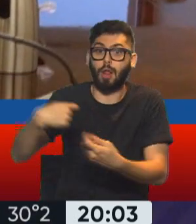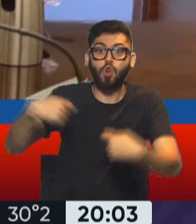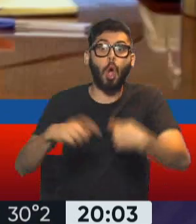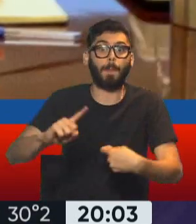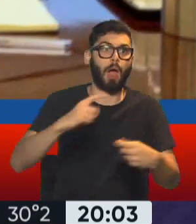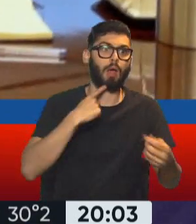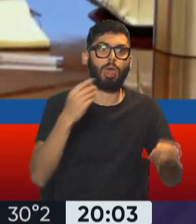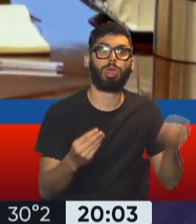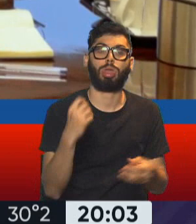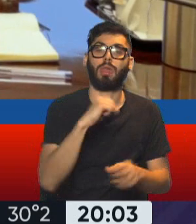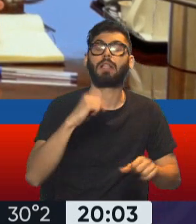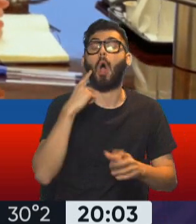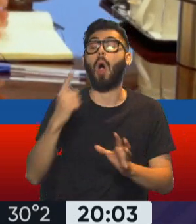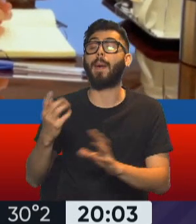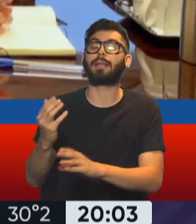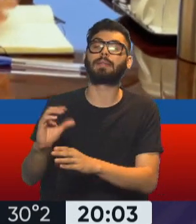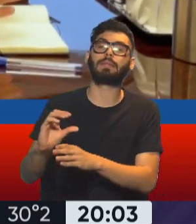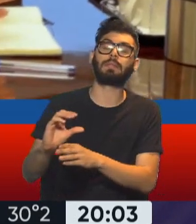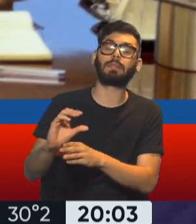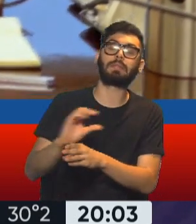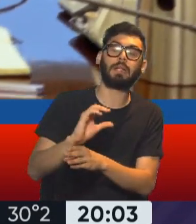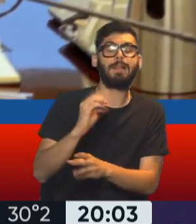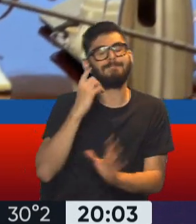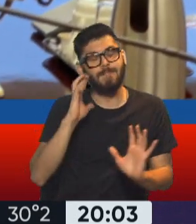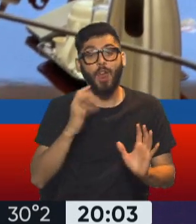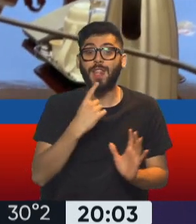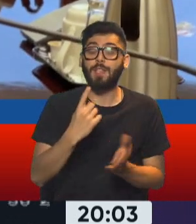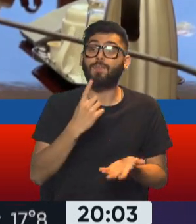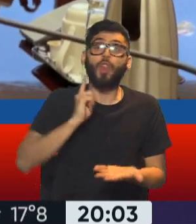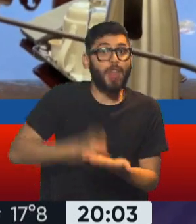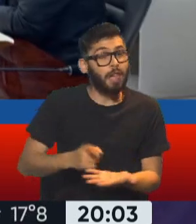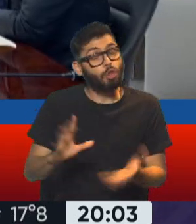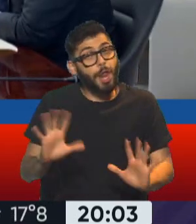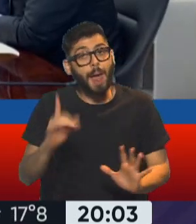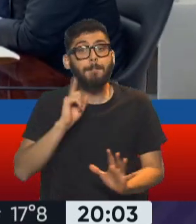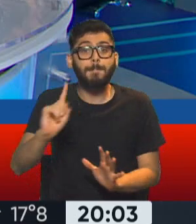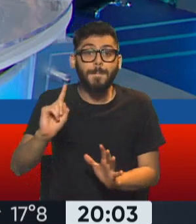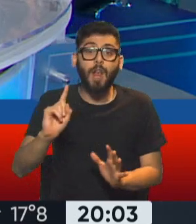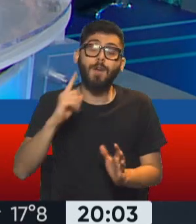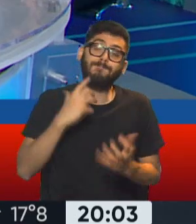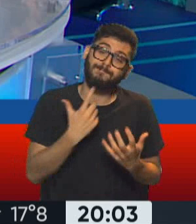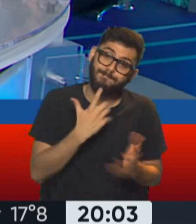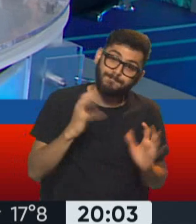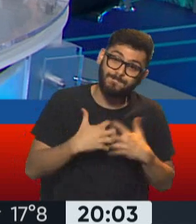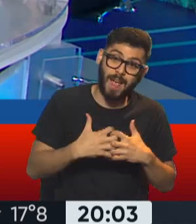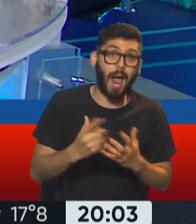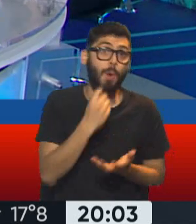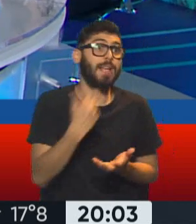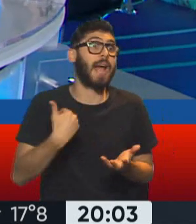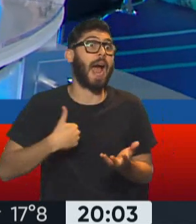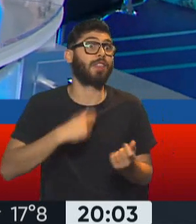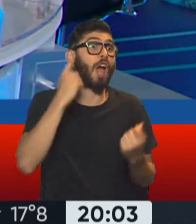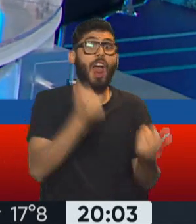decir, bueno, no hay una decisión, pero la verdad es que la idea no nos copa demasiado. Claro, y porque atrás de Argentina vienen otros países, además,